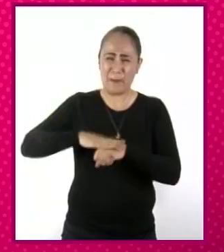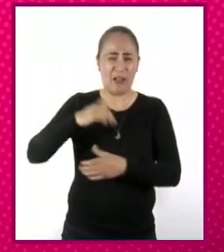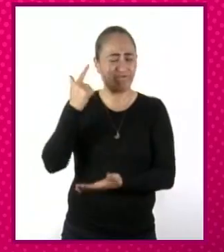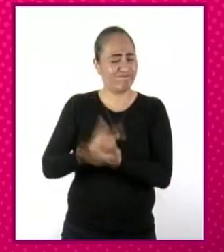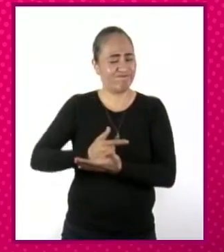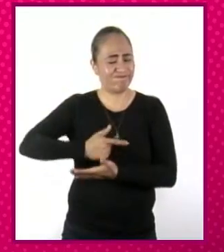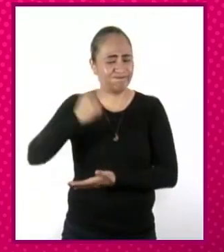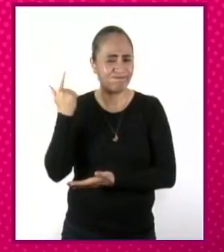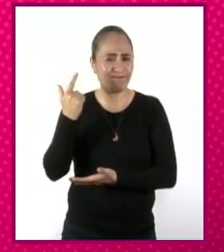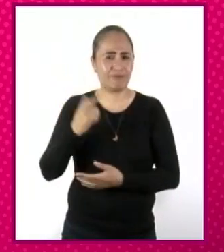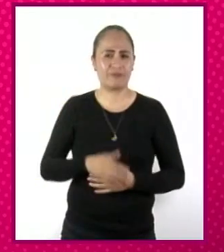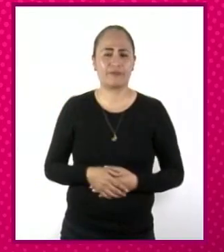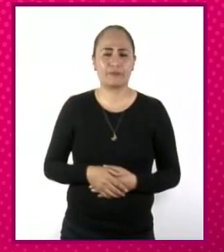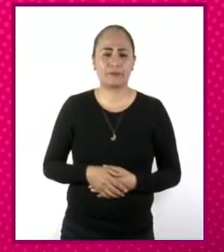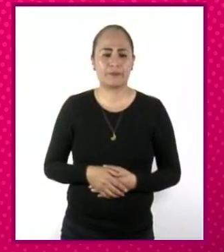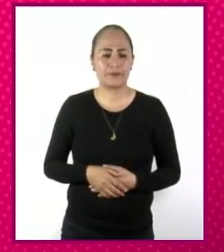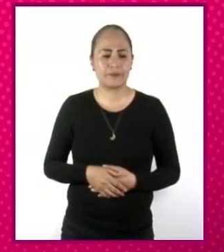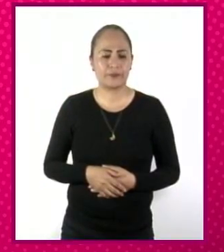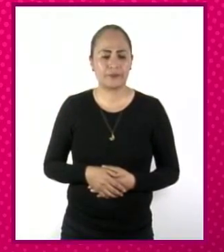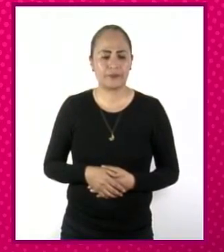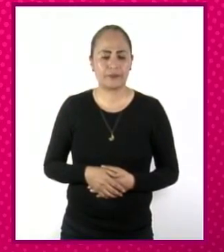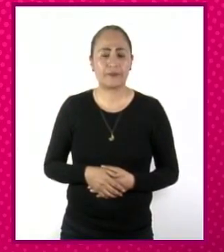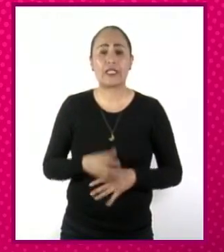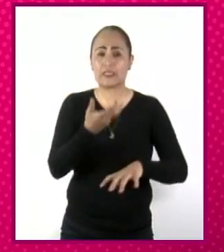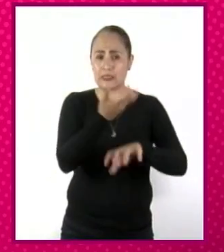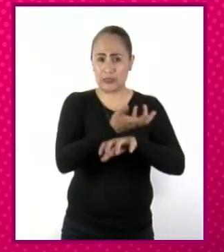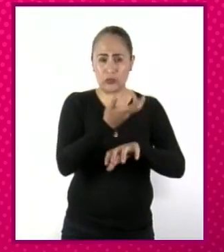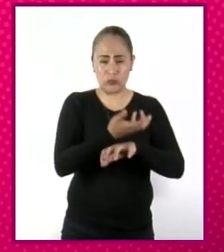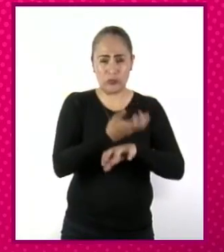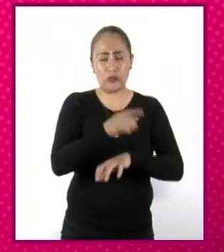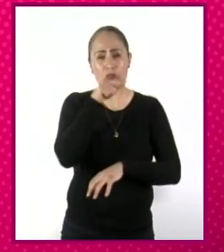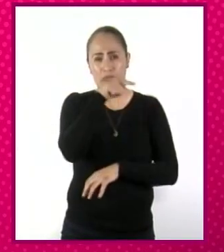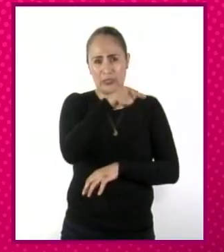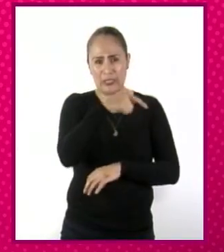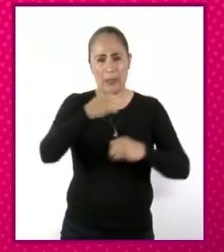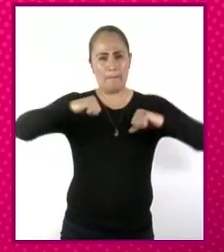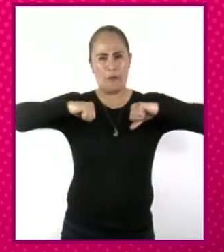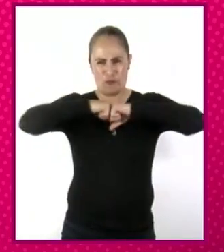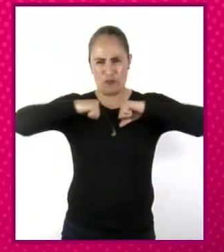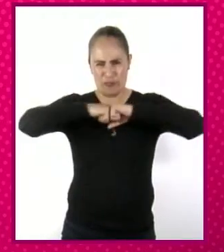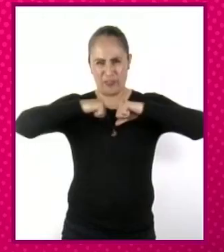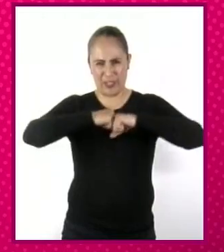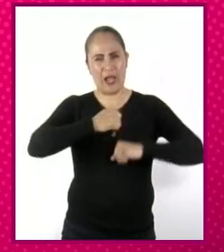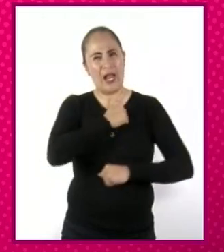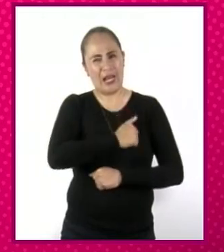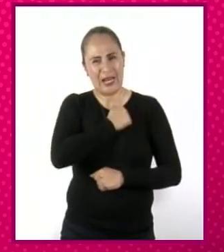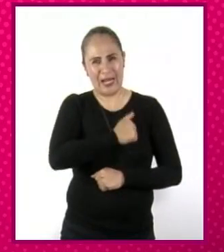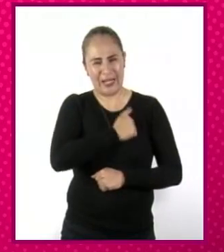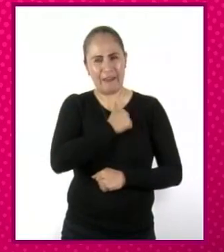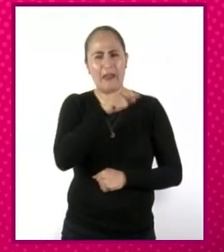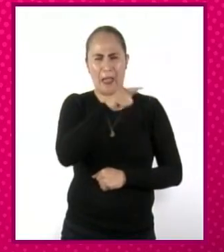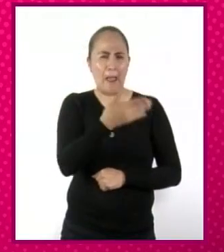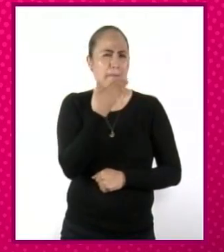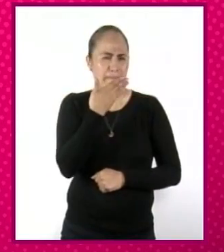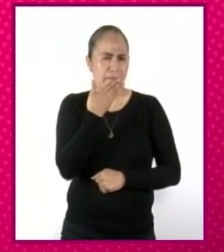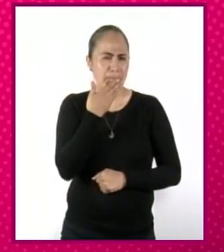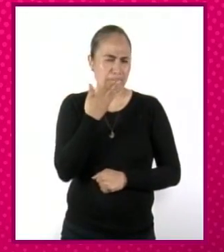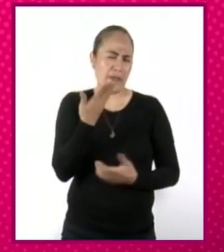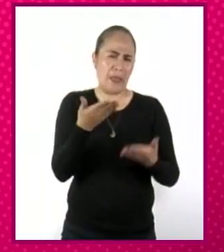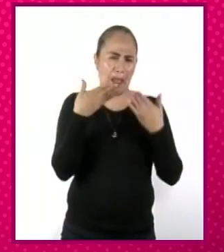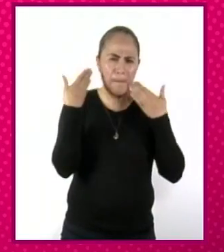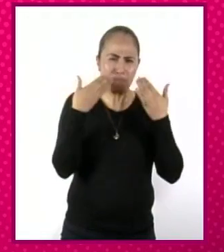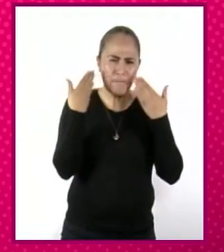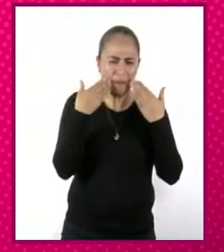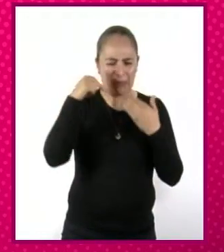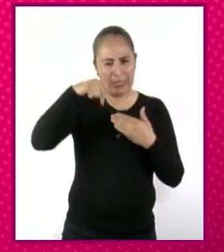y finalmente aunque Estados Unidos tiene también la frontera a Canadá con el cual tiene una relación bastante más cómoda que con